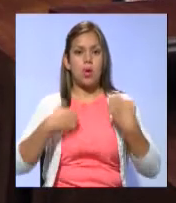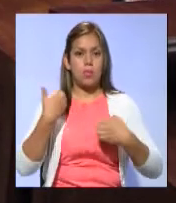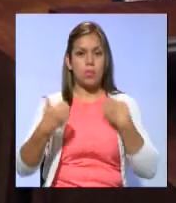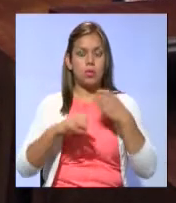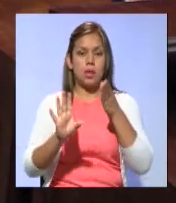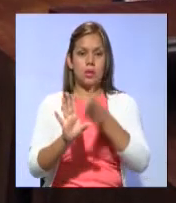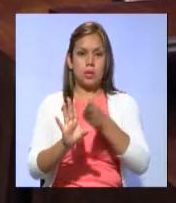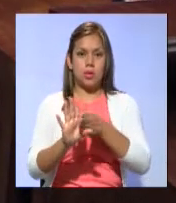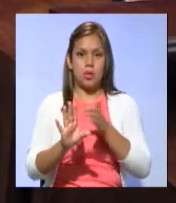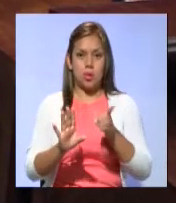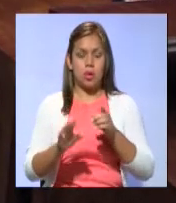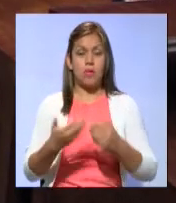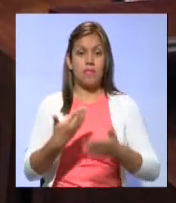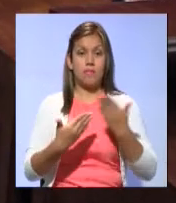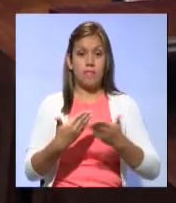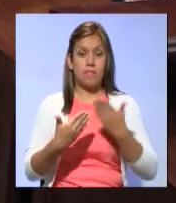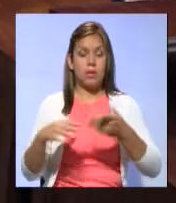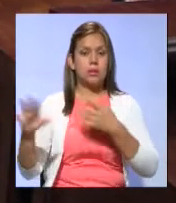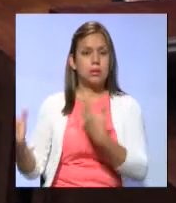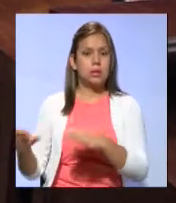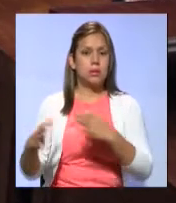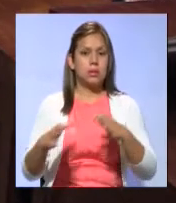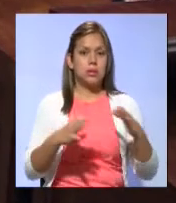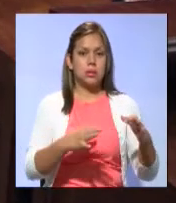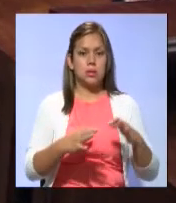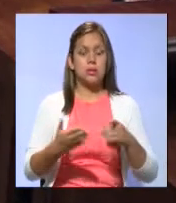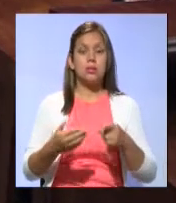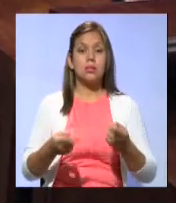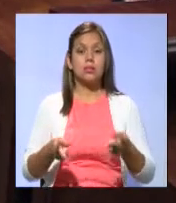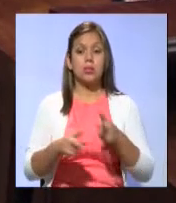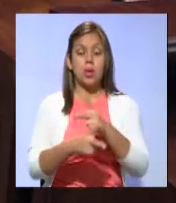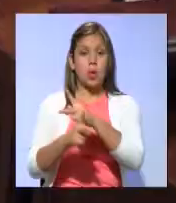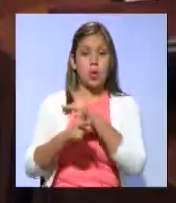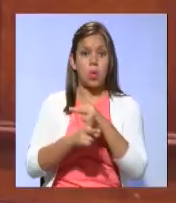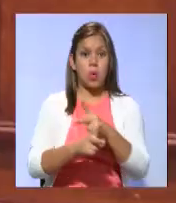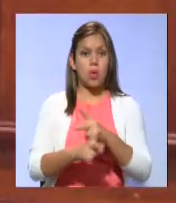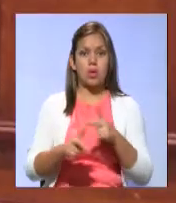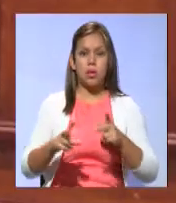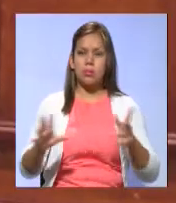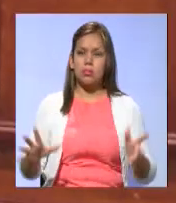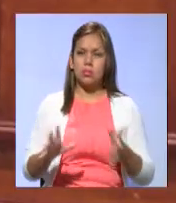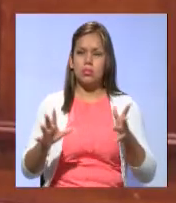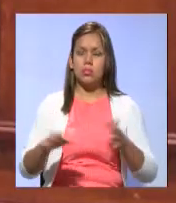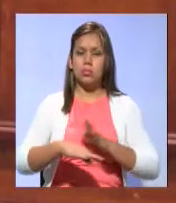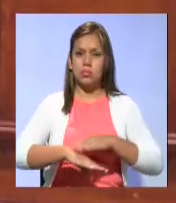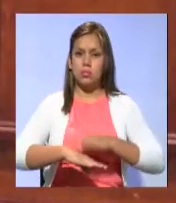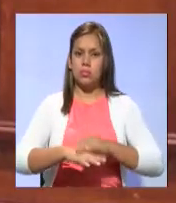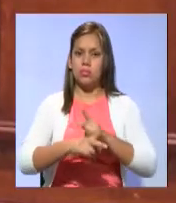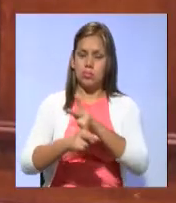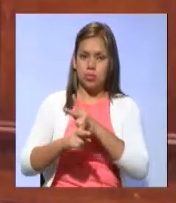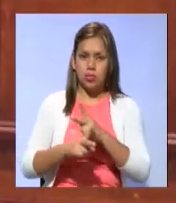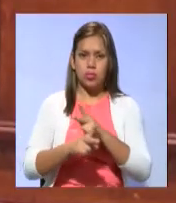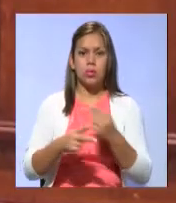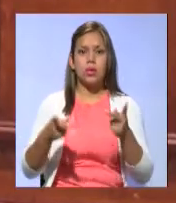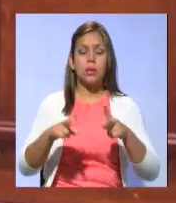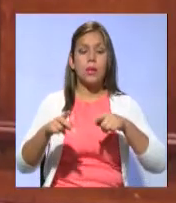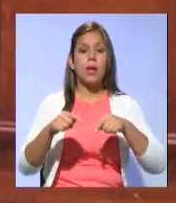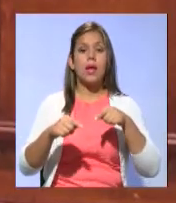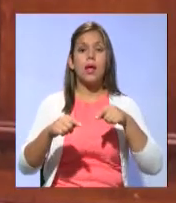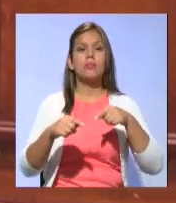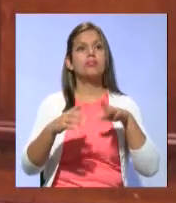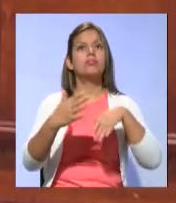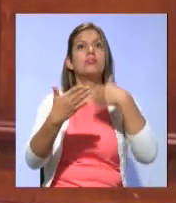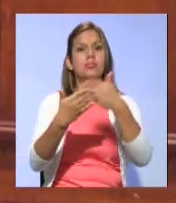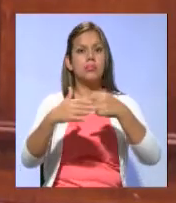psicológico, facilita el acceso a tratamientos y cuidados paliativos, impulsa la promoción y prevención, mejora el transporte hacia las casas de